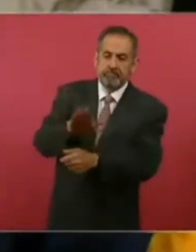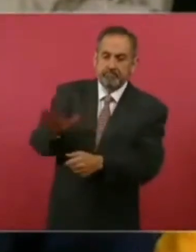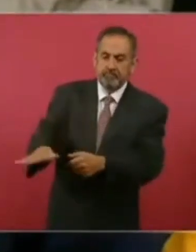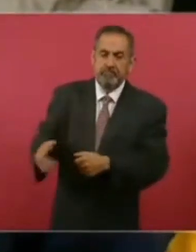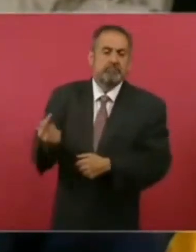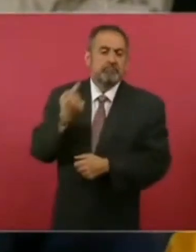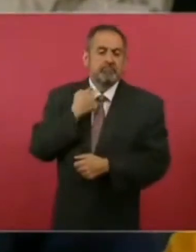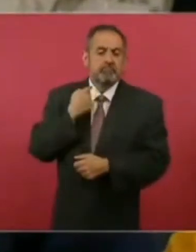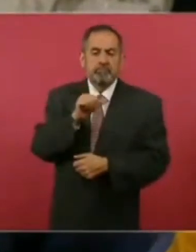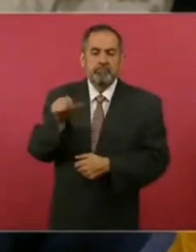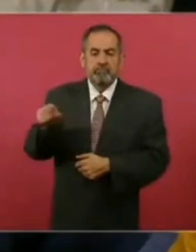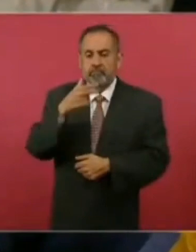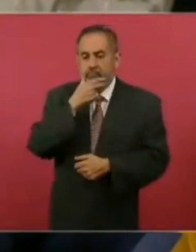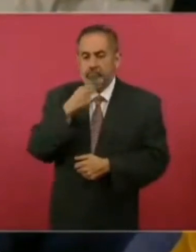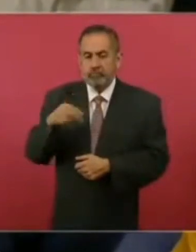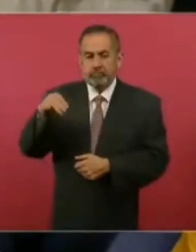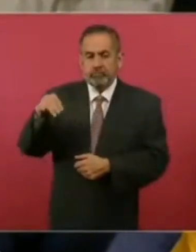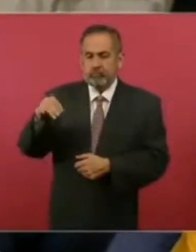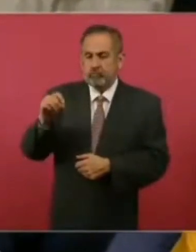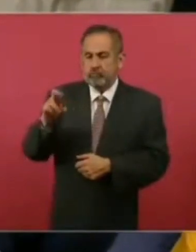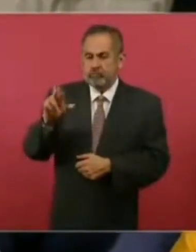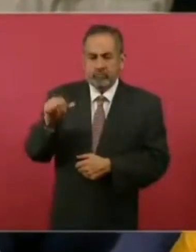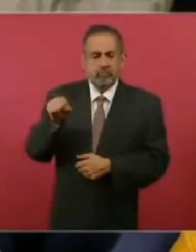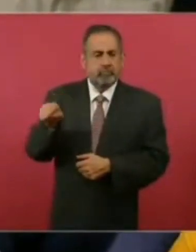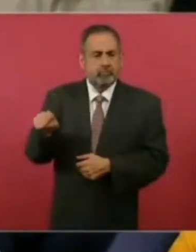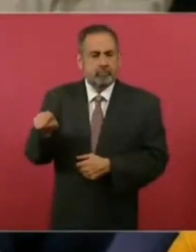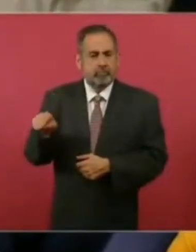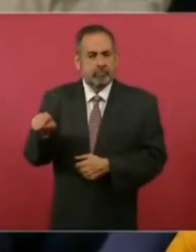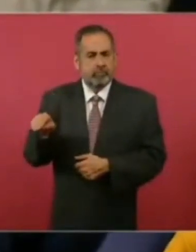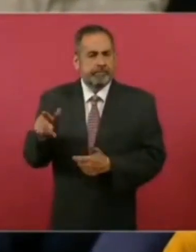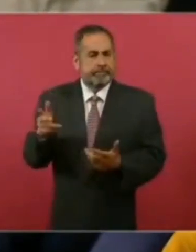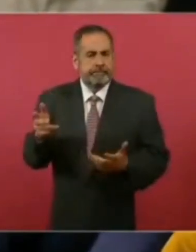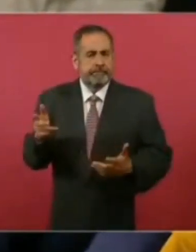de Mora, que